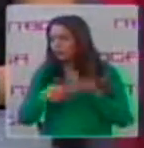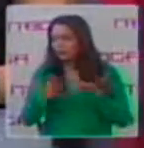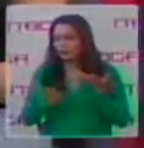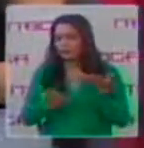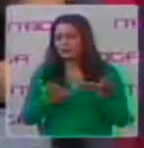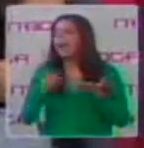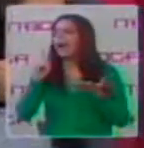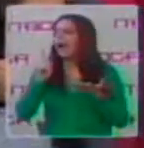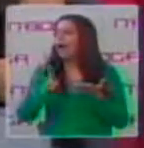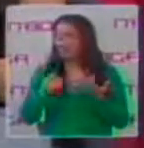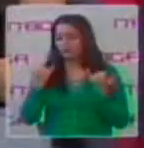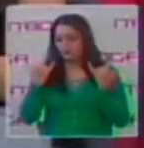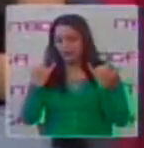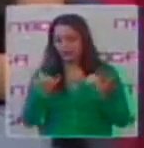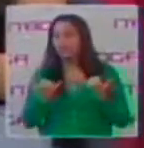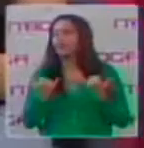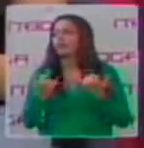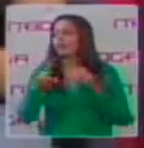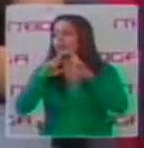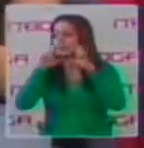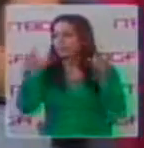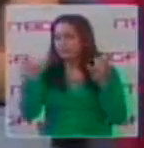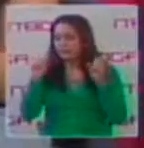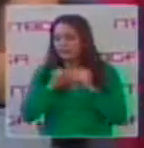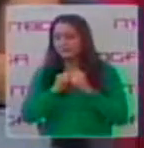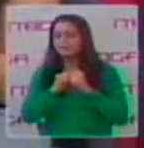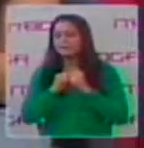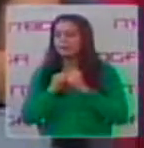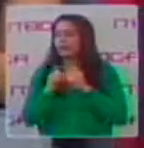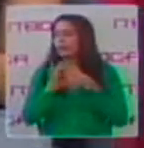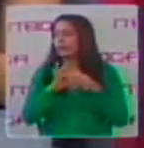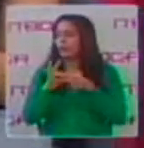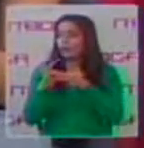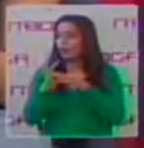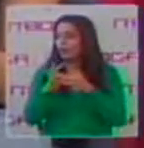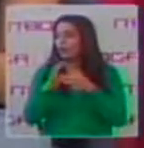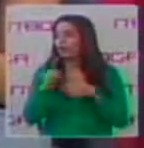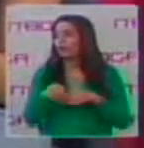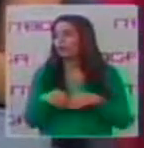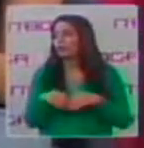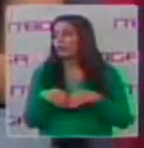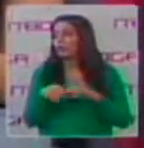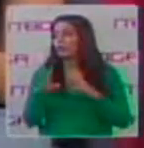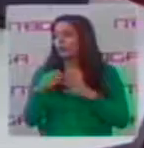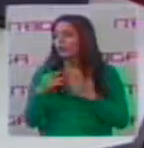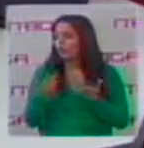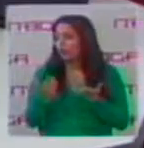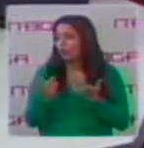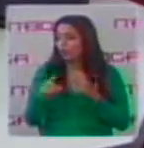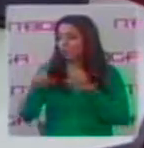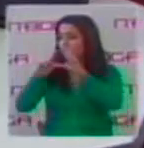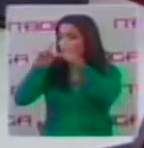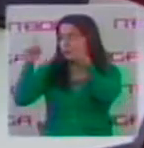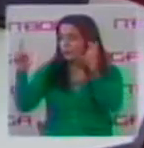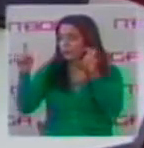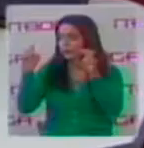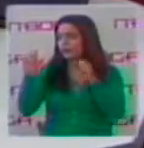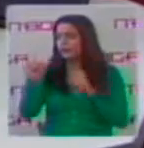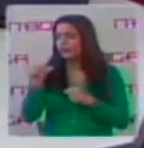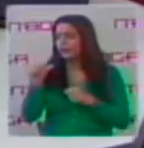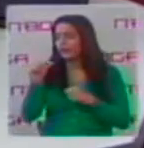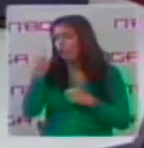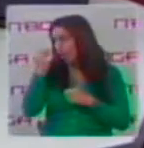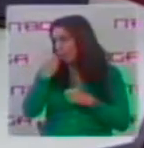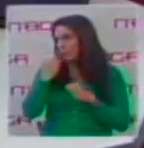Limpio? Participa en que hace una alianza estratégica con el Banco de Alimentos. El Banco de Alimentos es una entidad